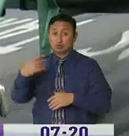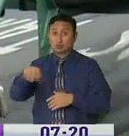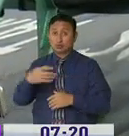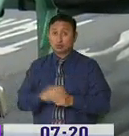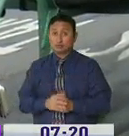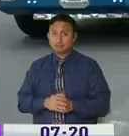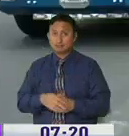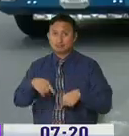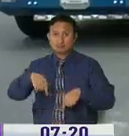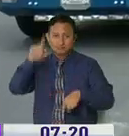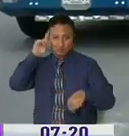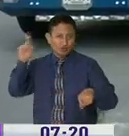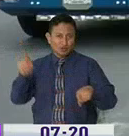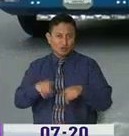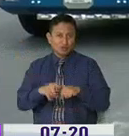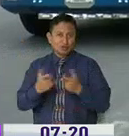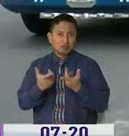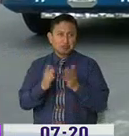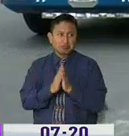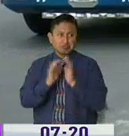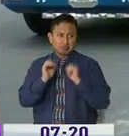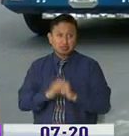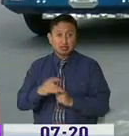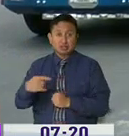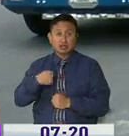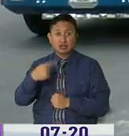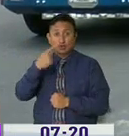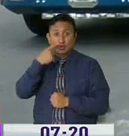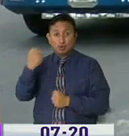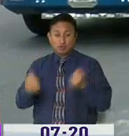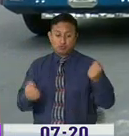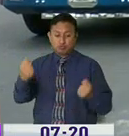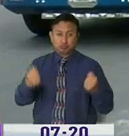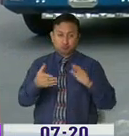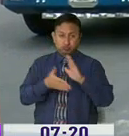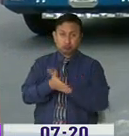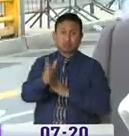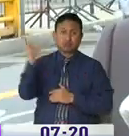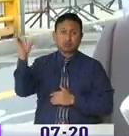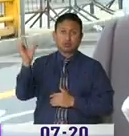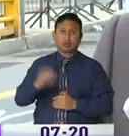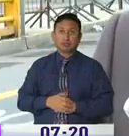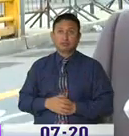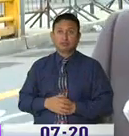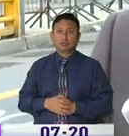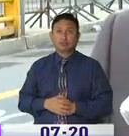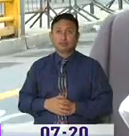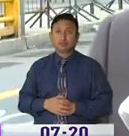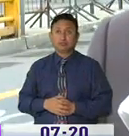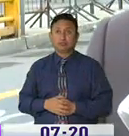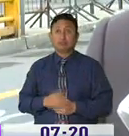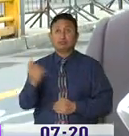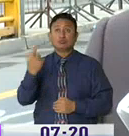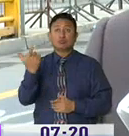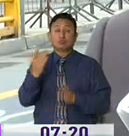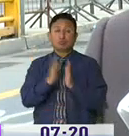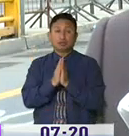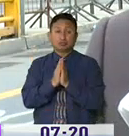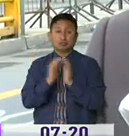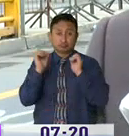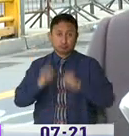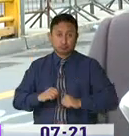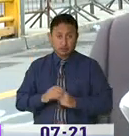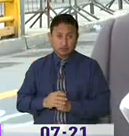solo piden se permita el ingreso de los conductores hacia Colombia. Lo único que hemos estado pidiendo es que se permita a